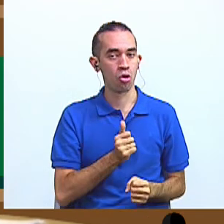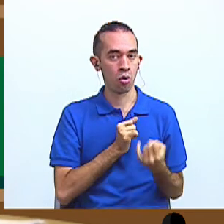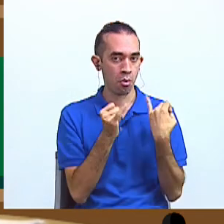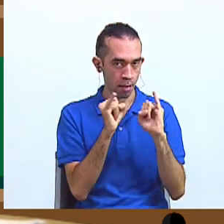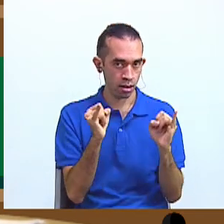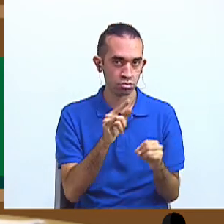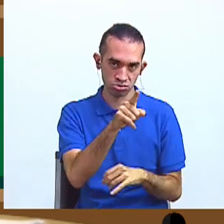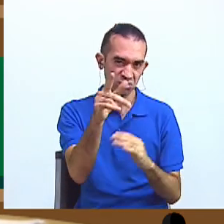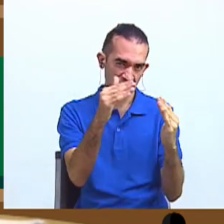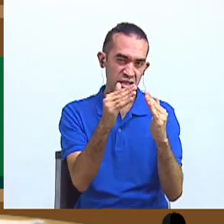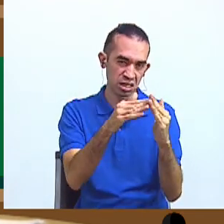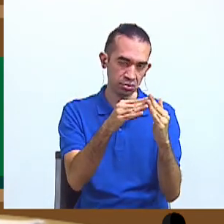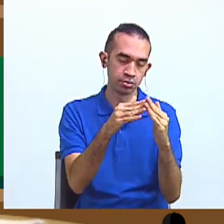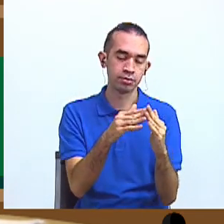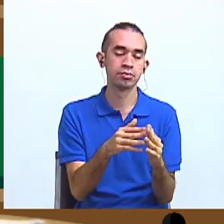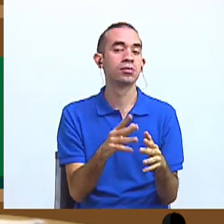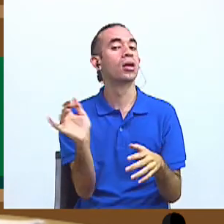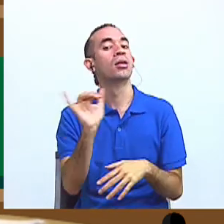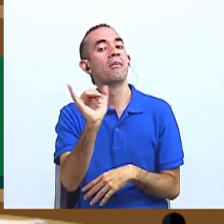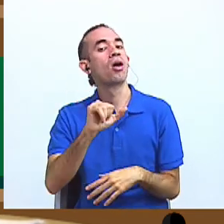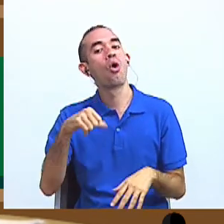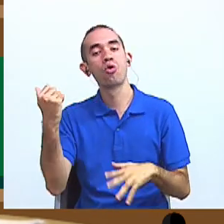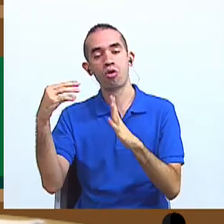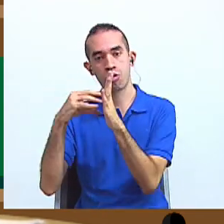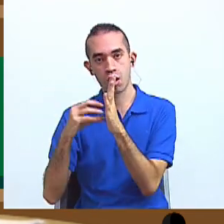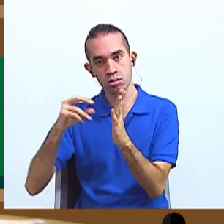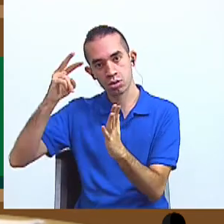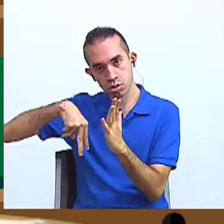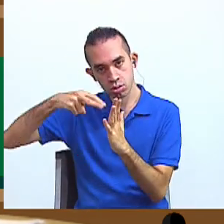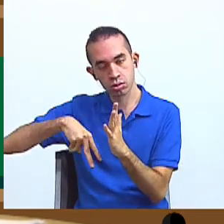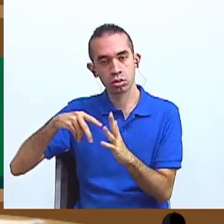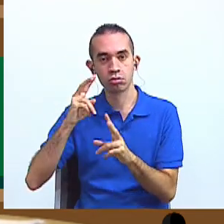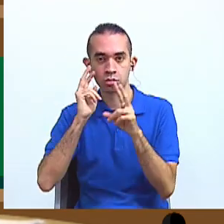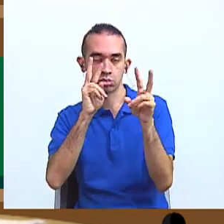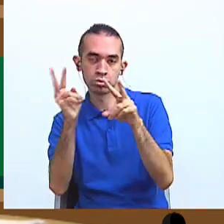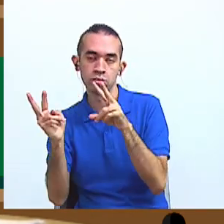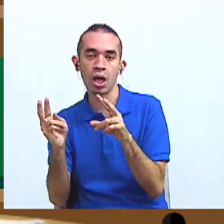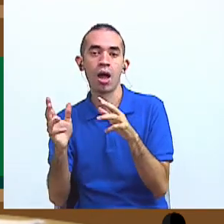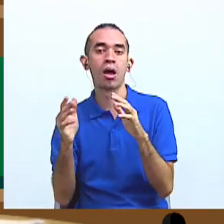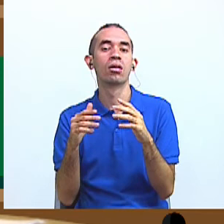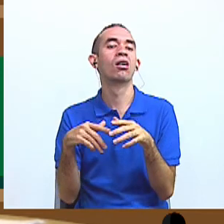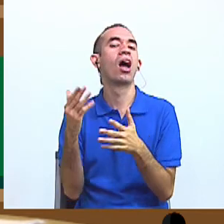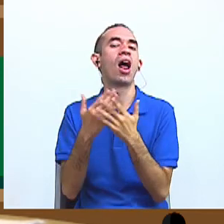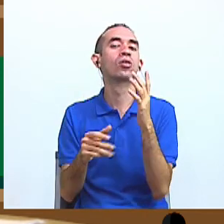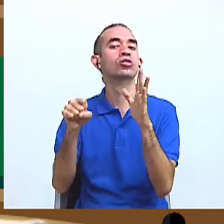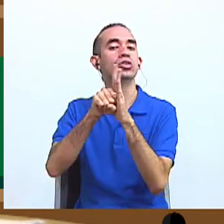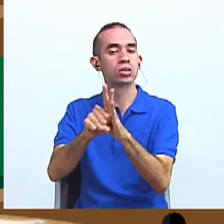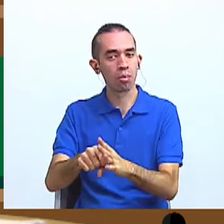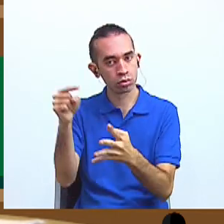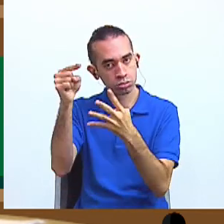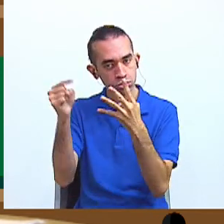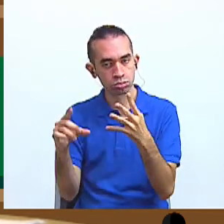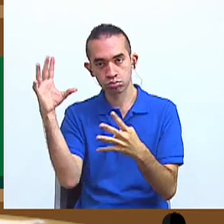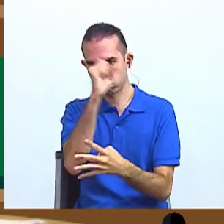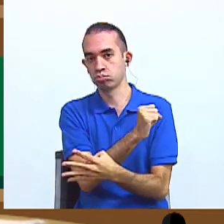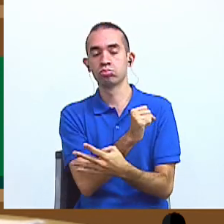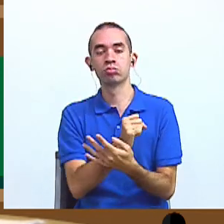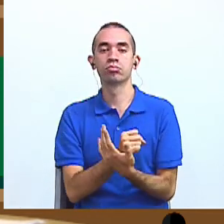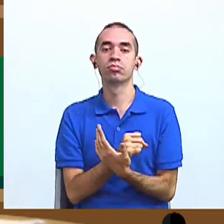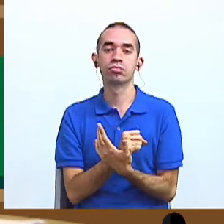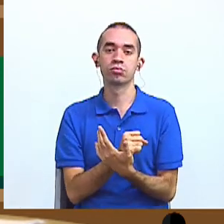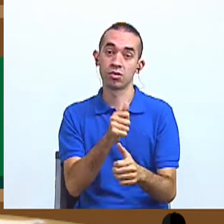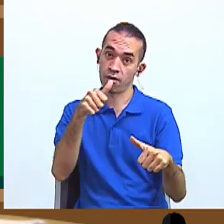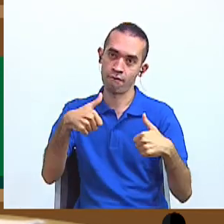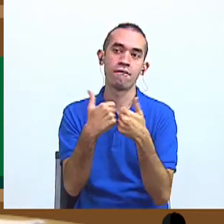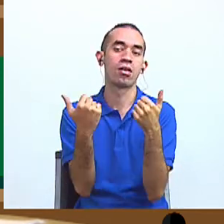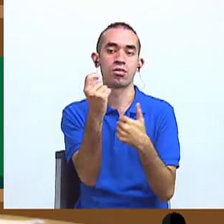también podrán abordar otros textos literarios y observar cuáles son esos elementos simbólicos. De hecho, este será el reto